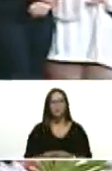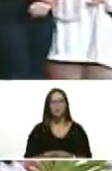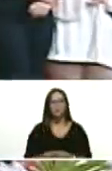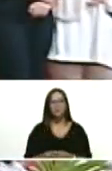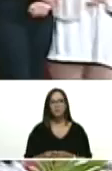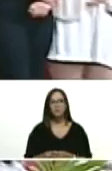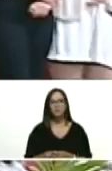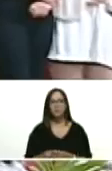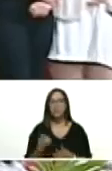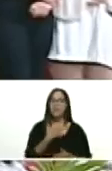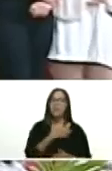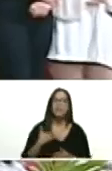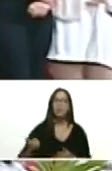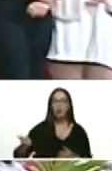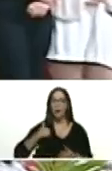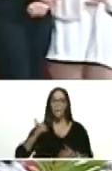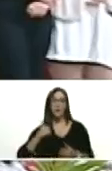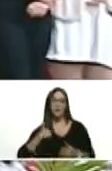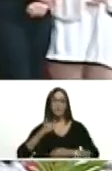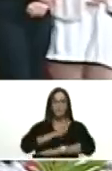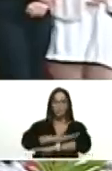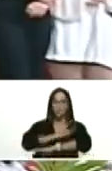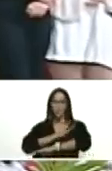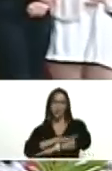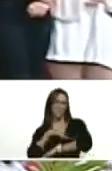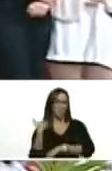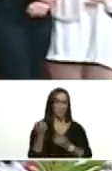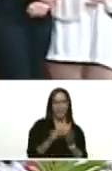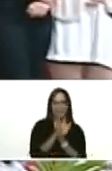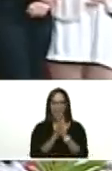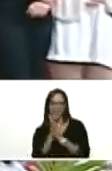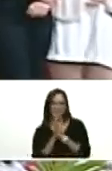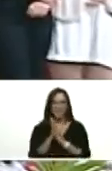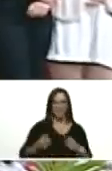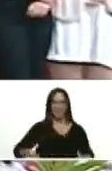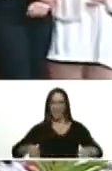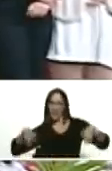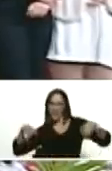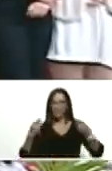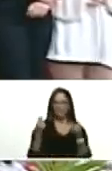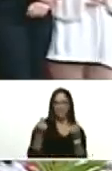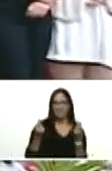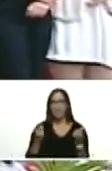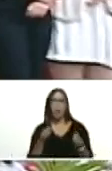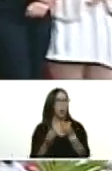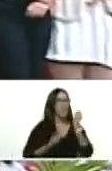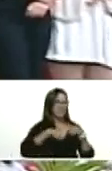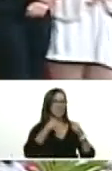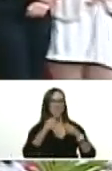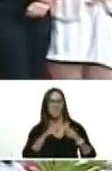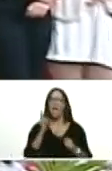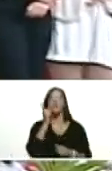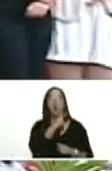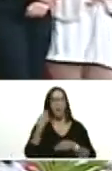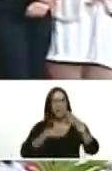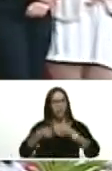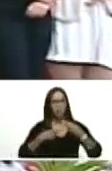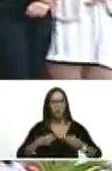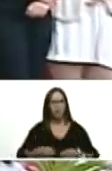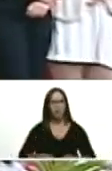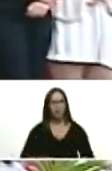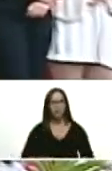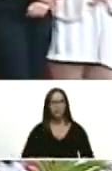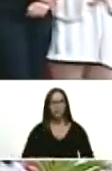que pretendió aprovechar sus puestos para enriquecerse o para hacer negocio a nombre de la revolución.